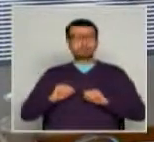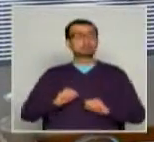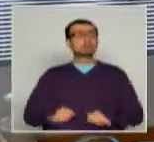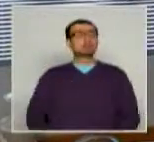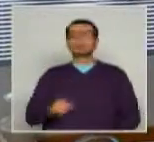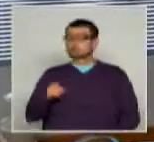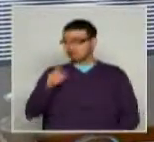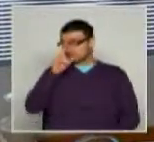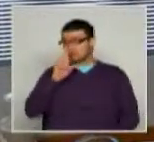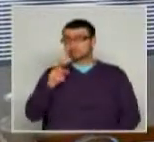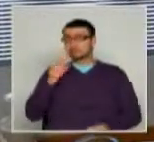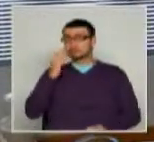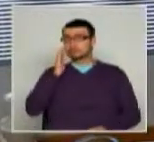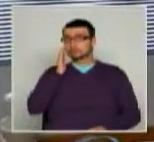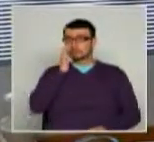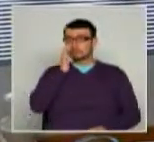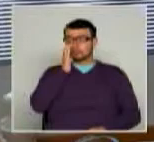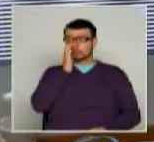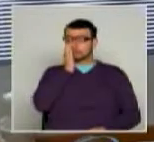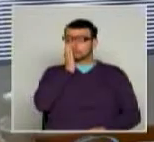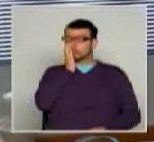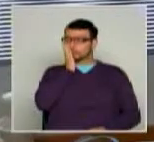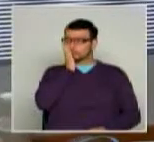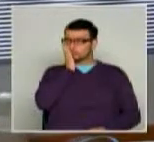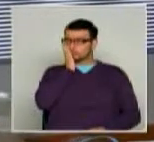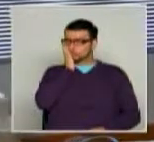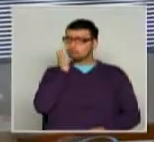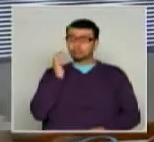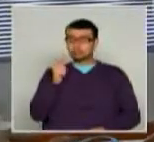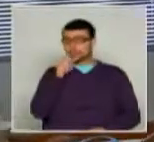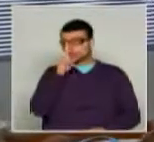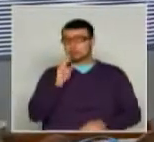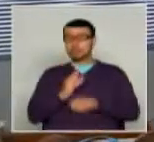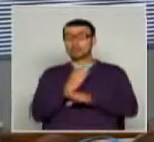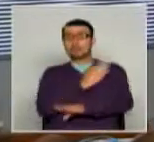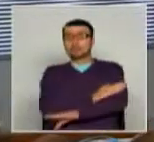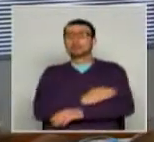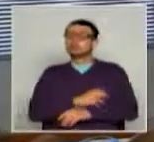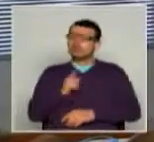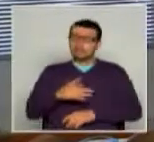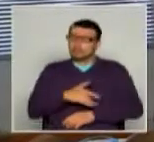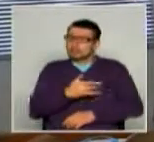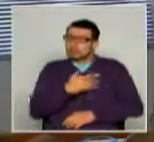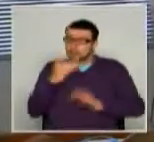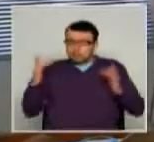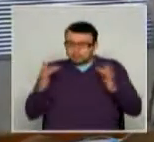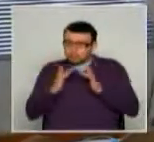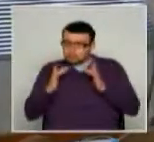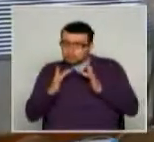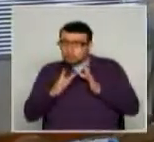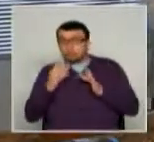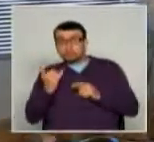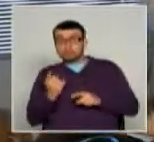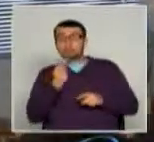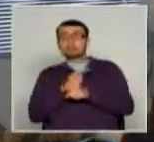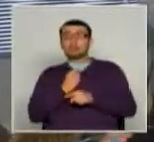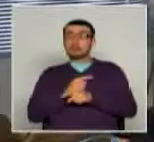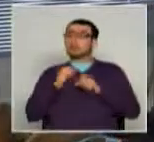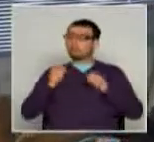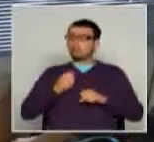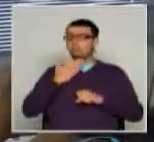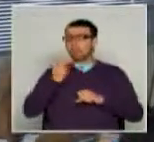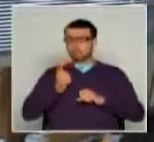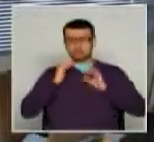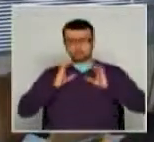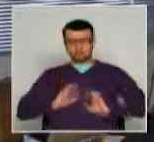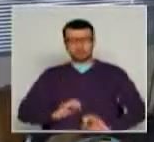anterior. Y entonces uno puede hacer ciertos estímulos en el paciente para mejorar la parte